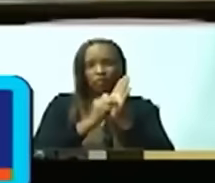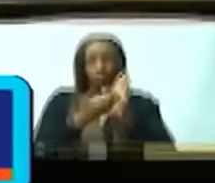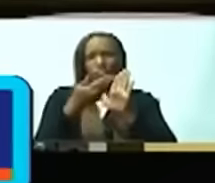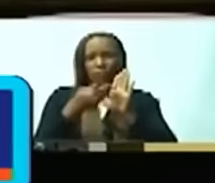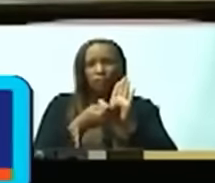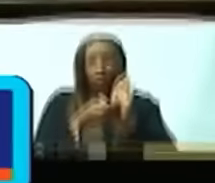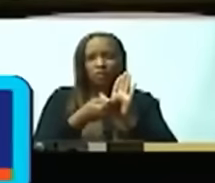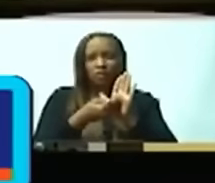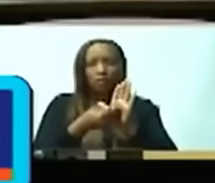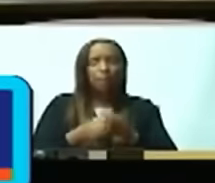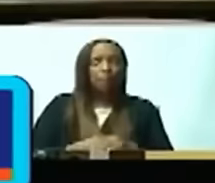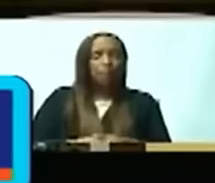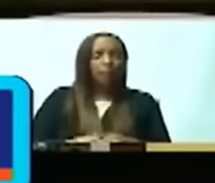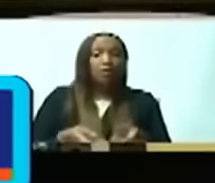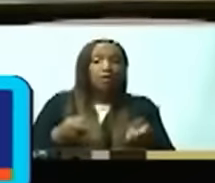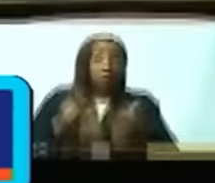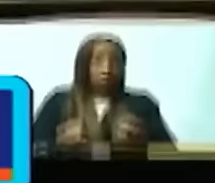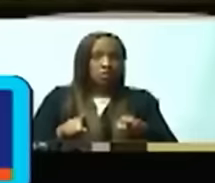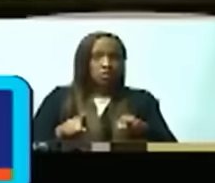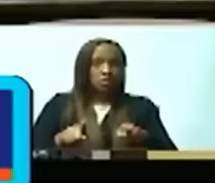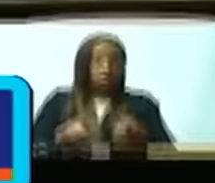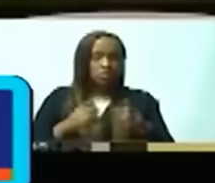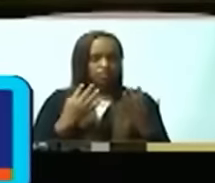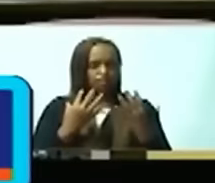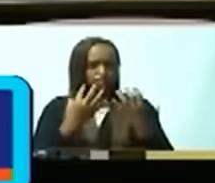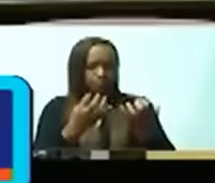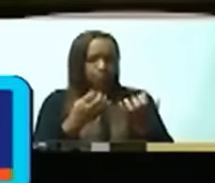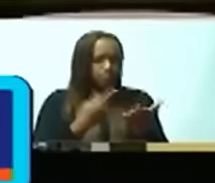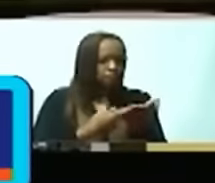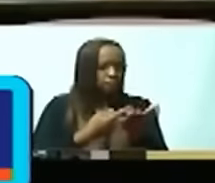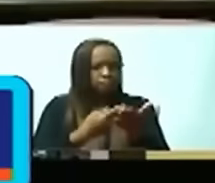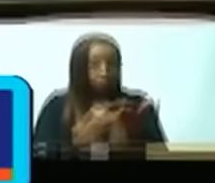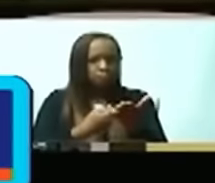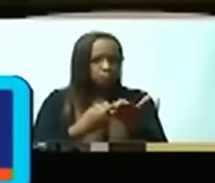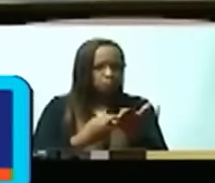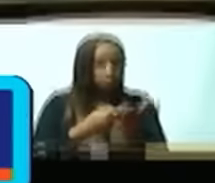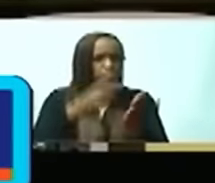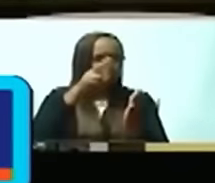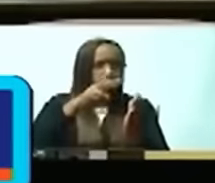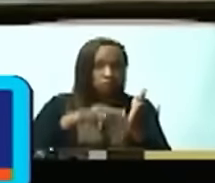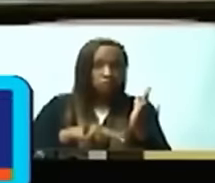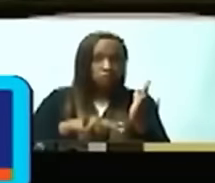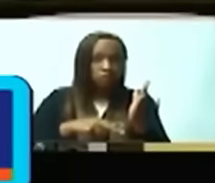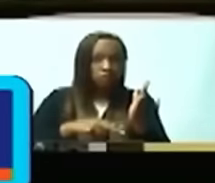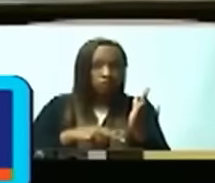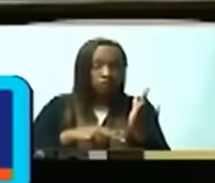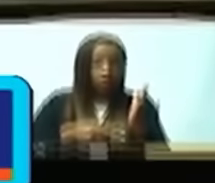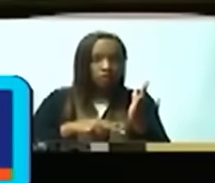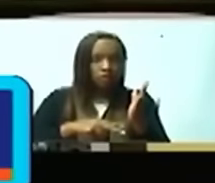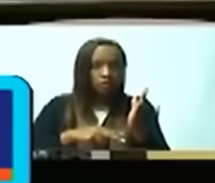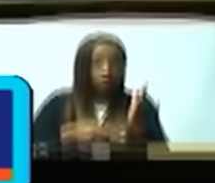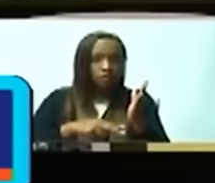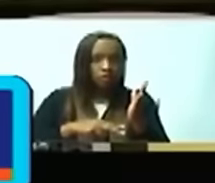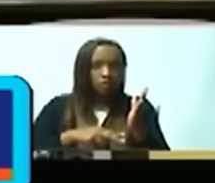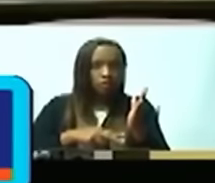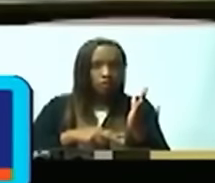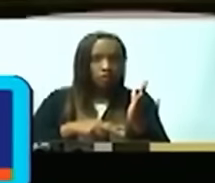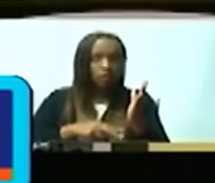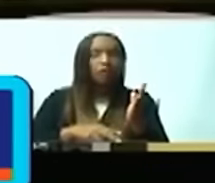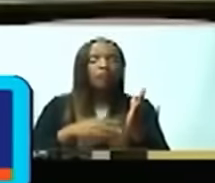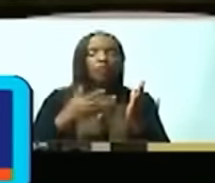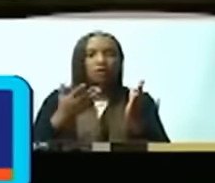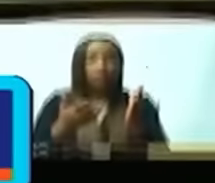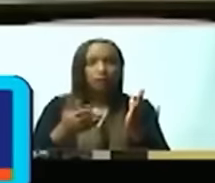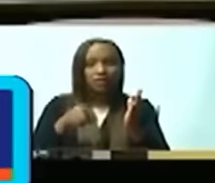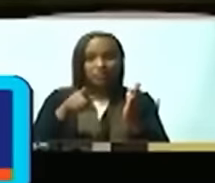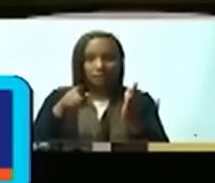conoció y determinamos en una de las propuestas que él llevó nosotros modificarlo.